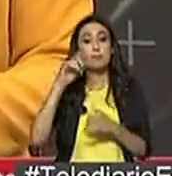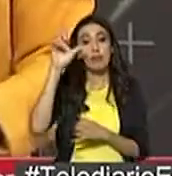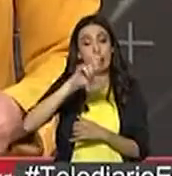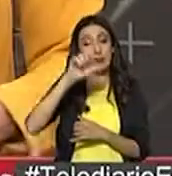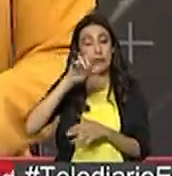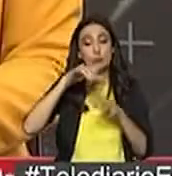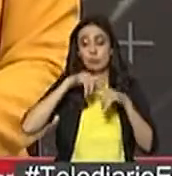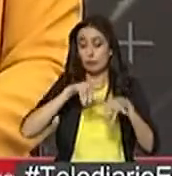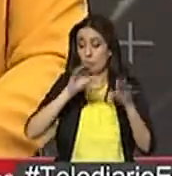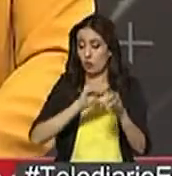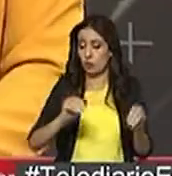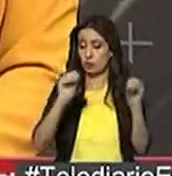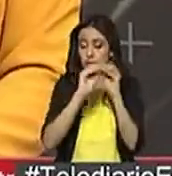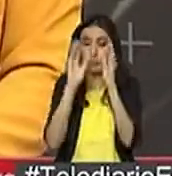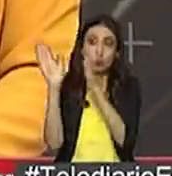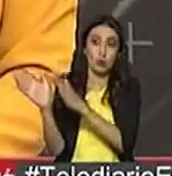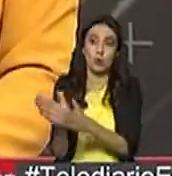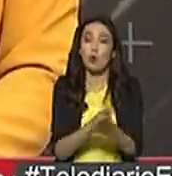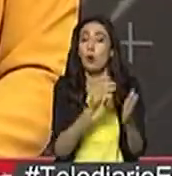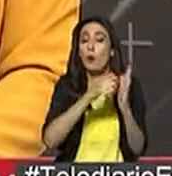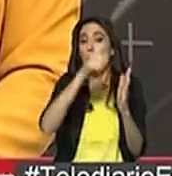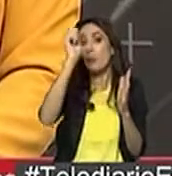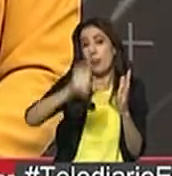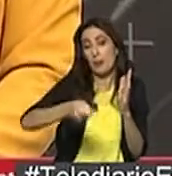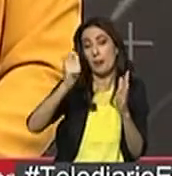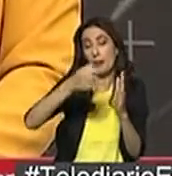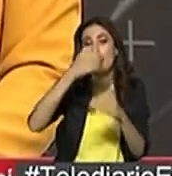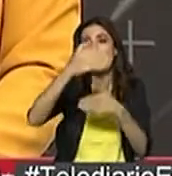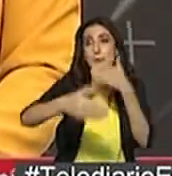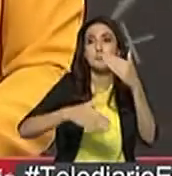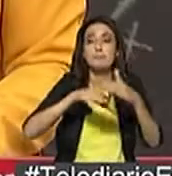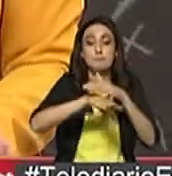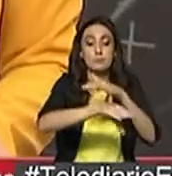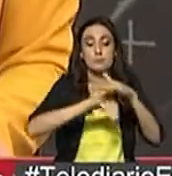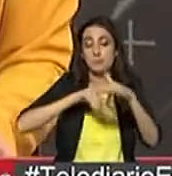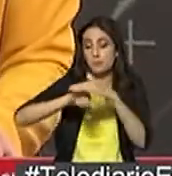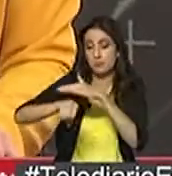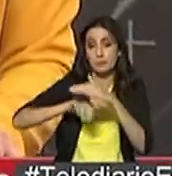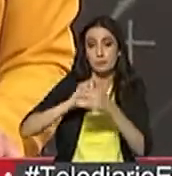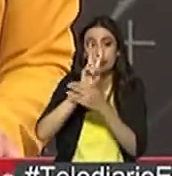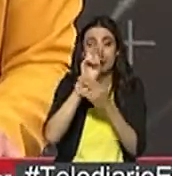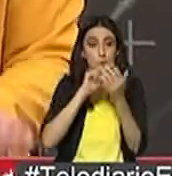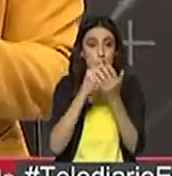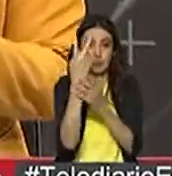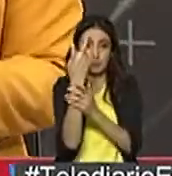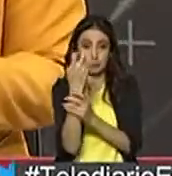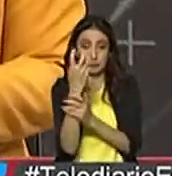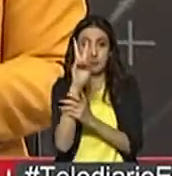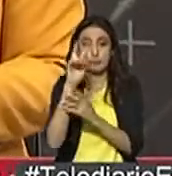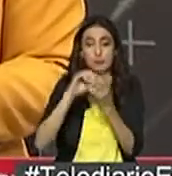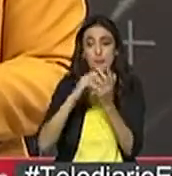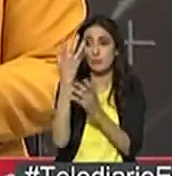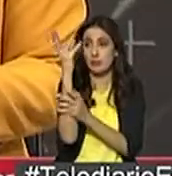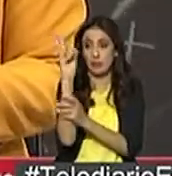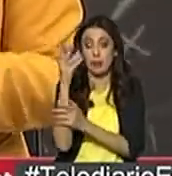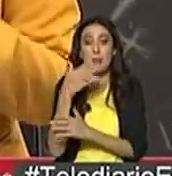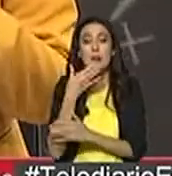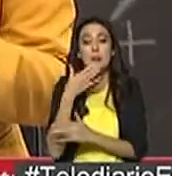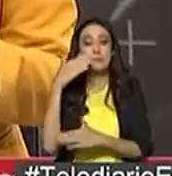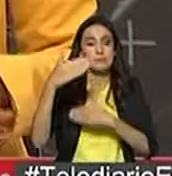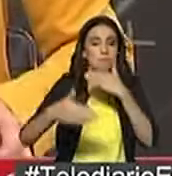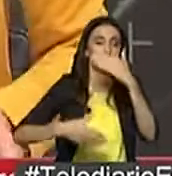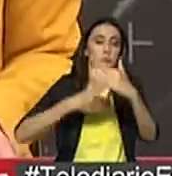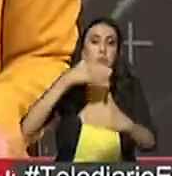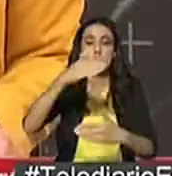la audiencia preparatoria de juicio en el denominado caso Sobornos 2012-2016, en el cual se encuentran procesados